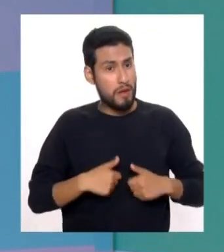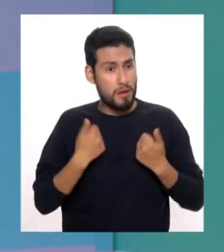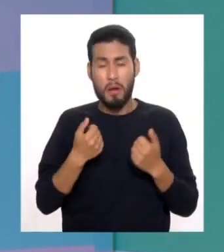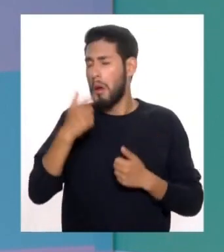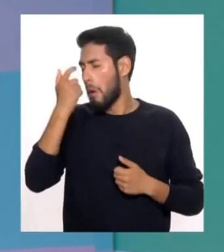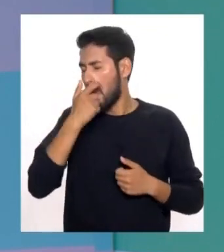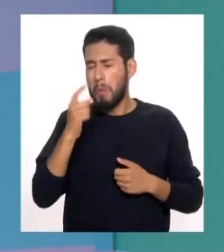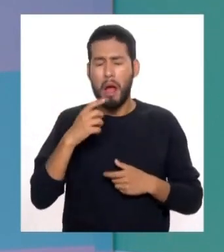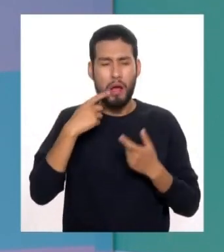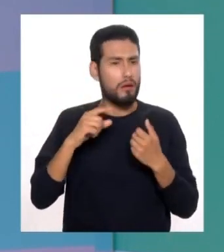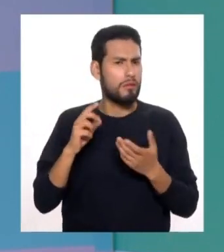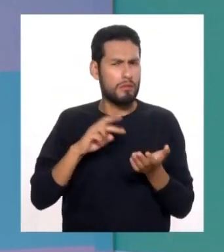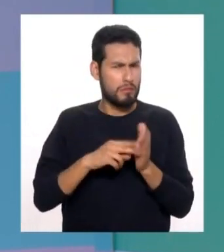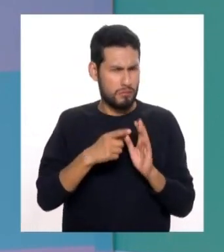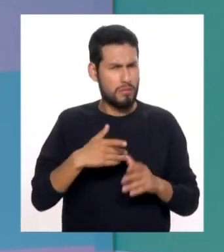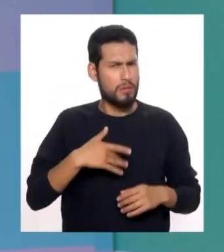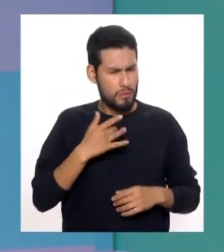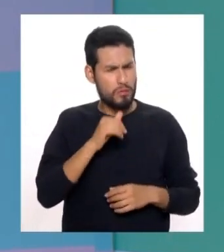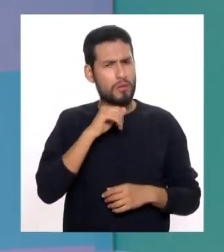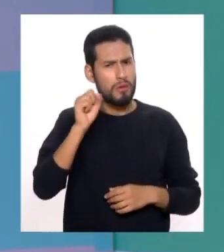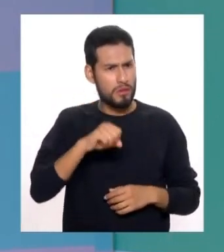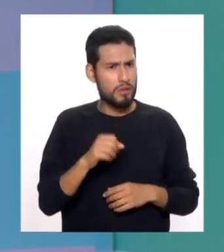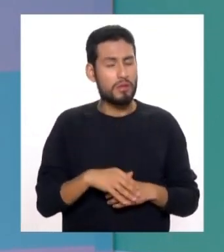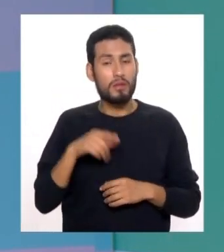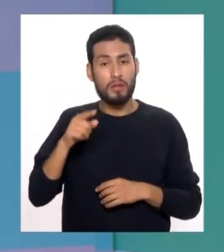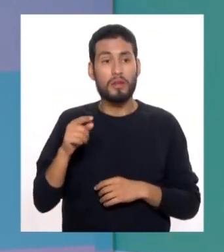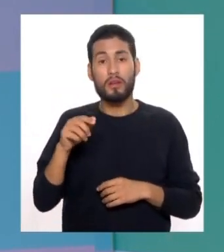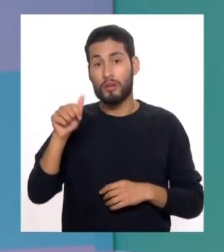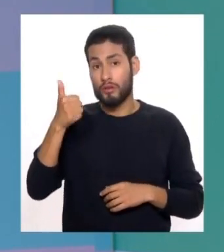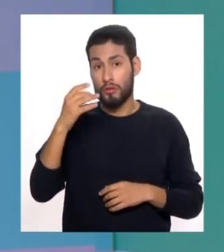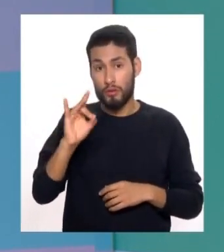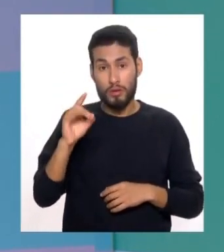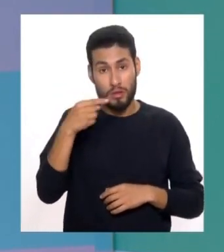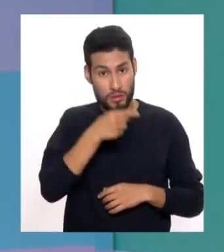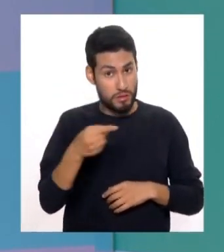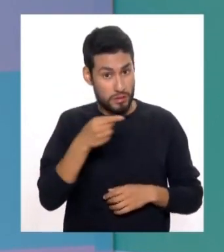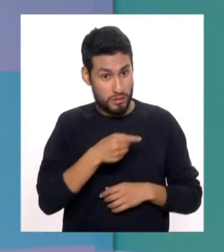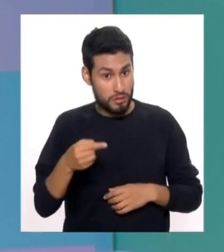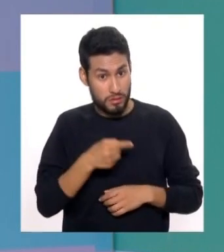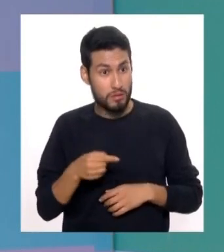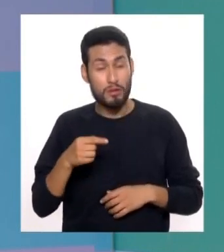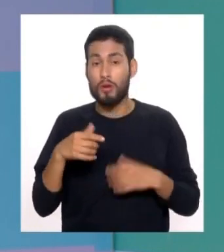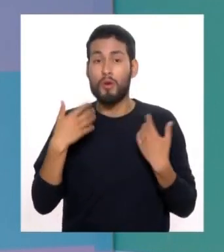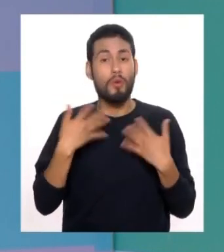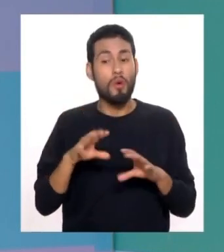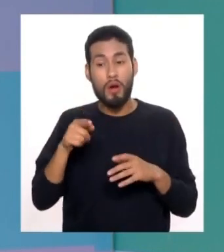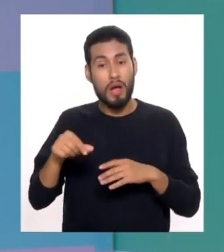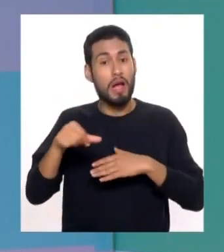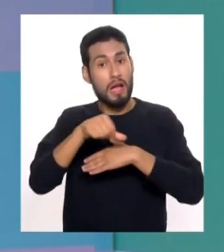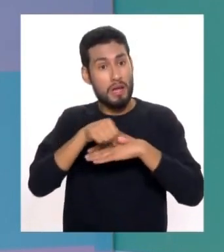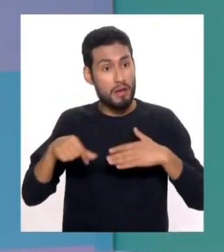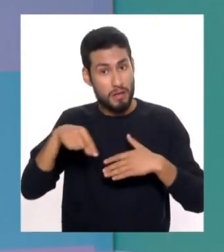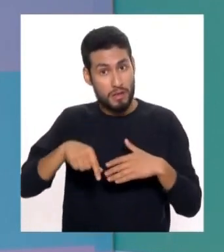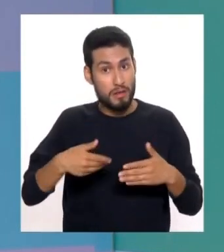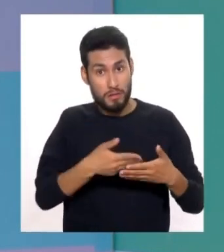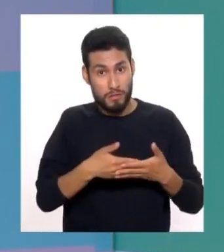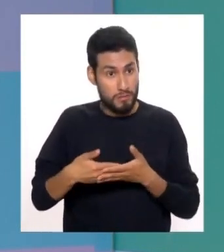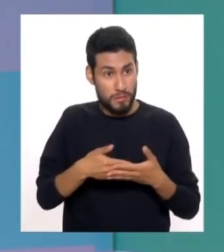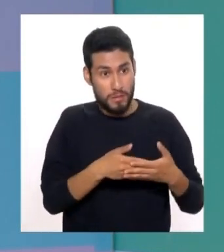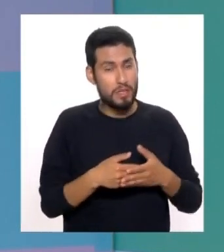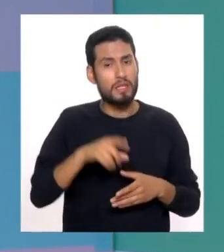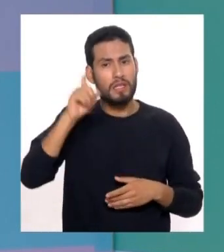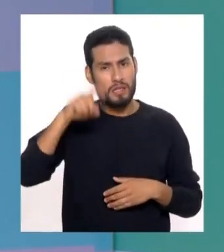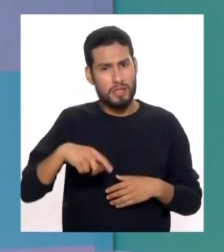llore, de que no hable, no significa que no sienta dolor. Y a partir de las 18 semanas, cualquier tipo de intervención en el bebé